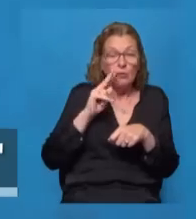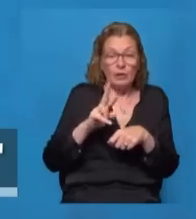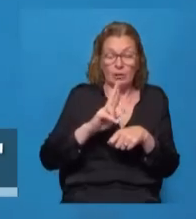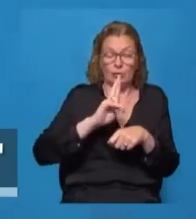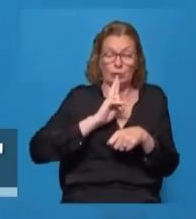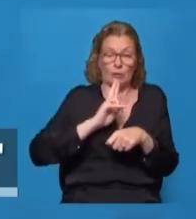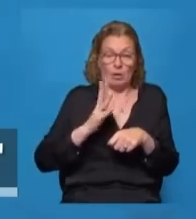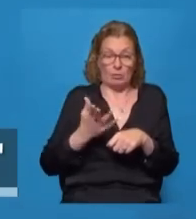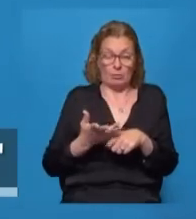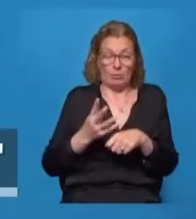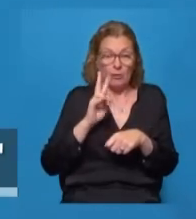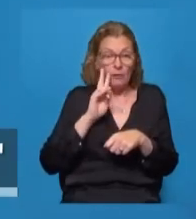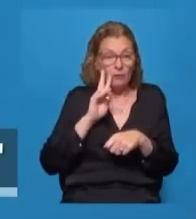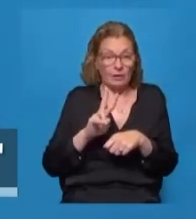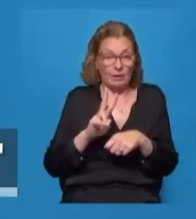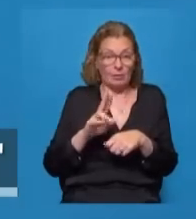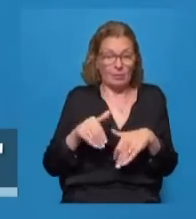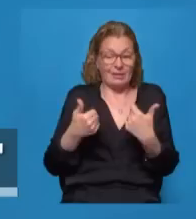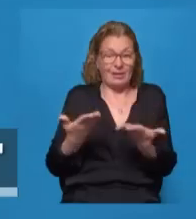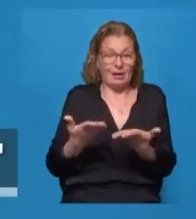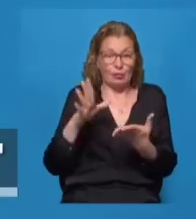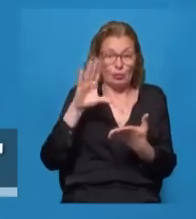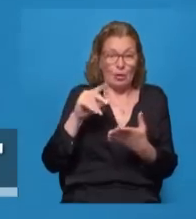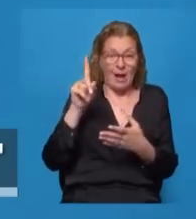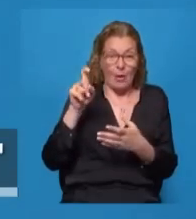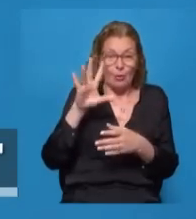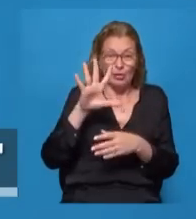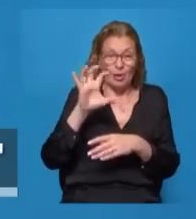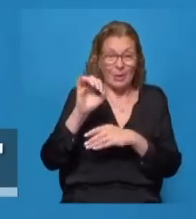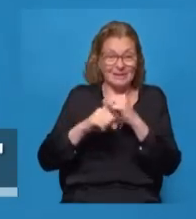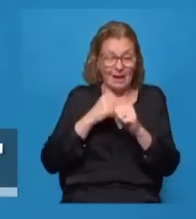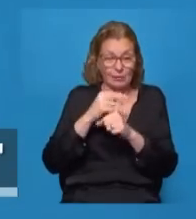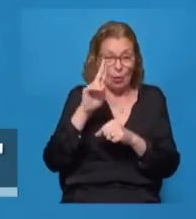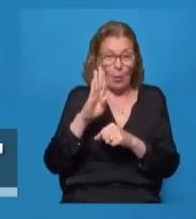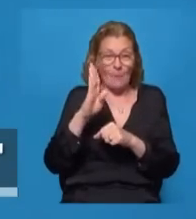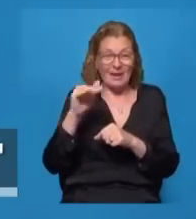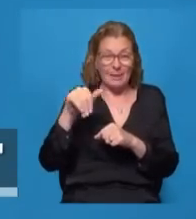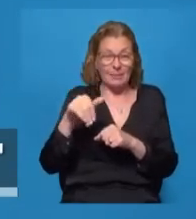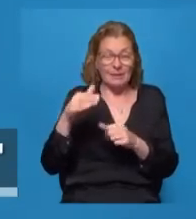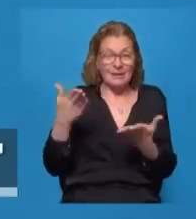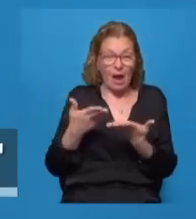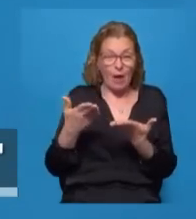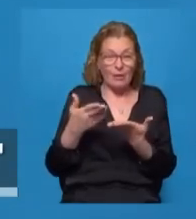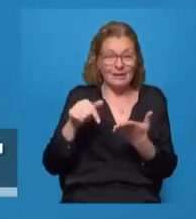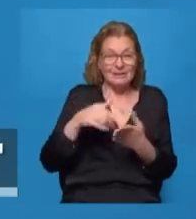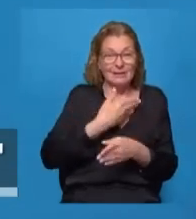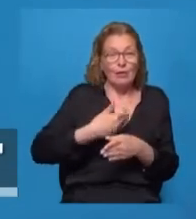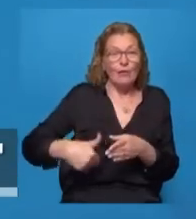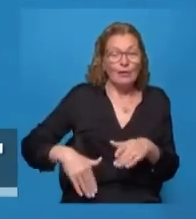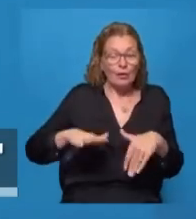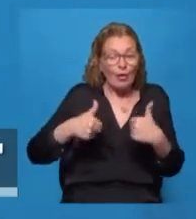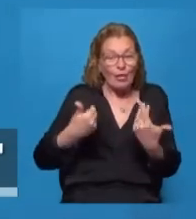resultado si cuando yo veo que se le va a regalar todo el agua durante 50 años a upm y ahora además se le habilitó este gobierno le